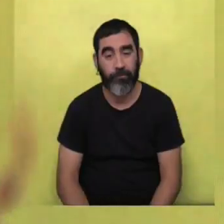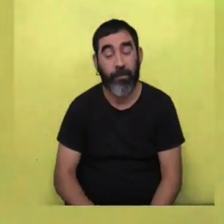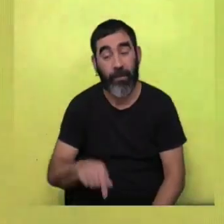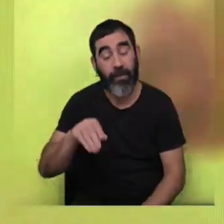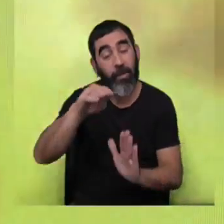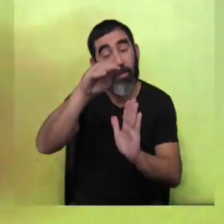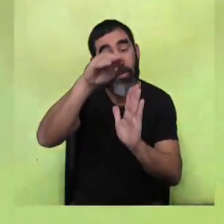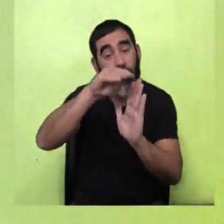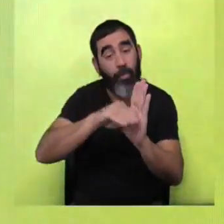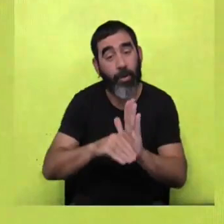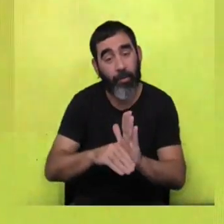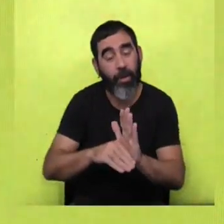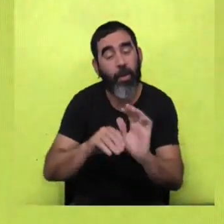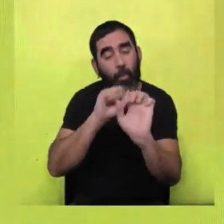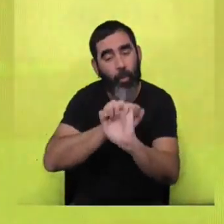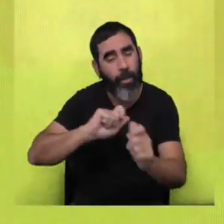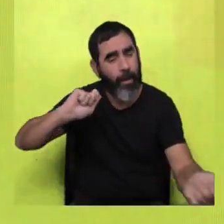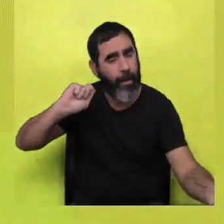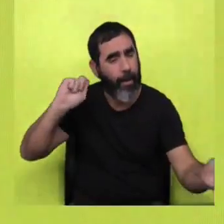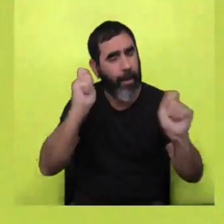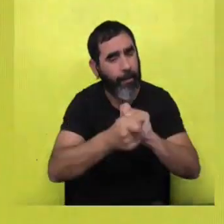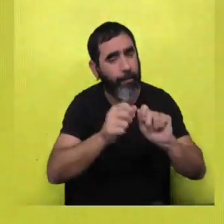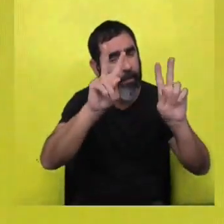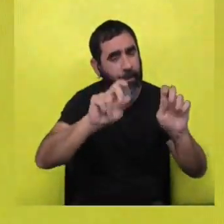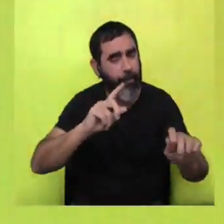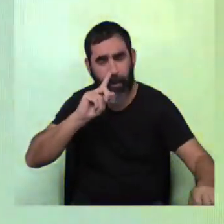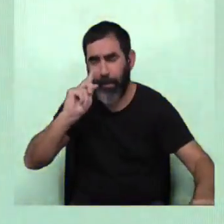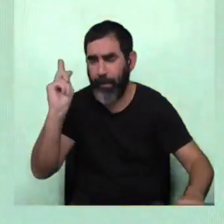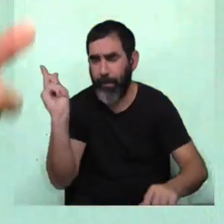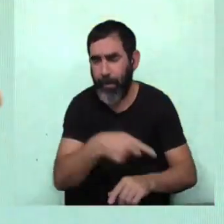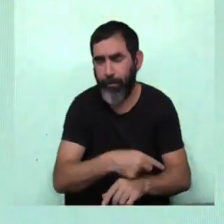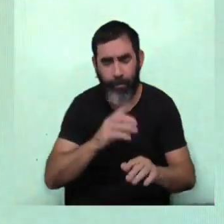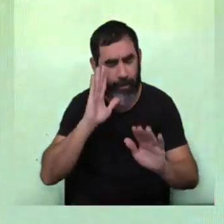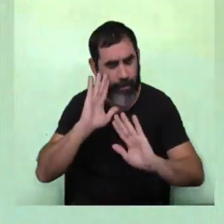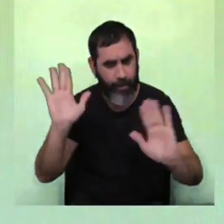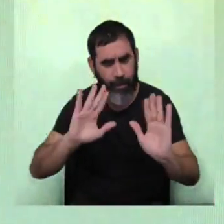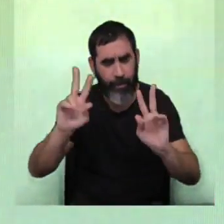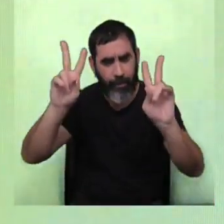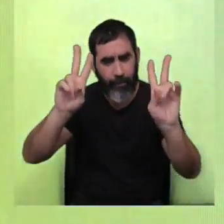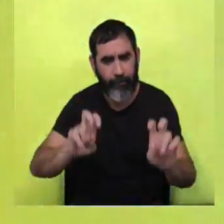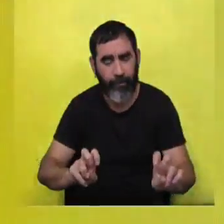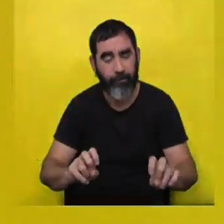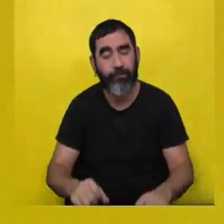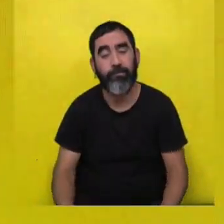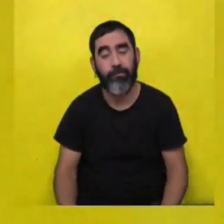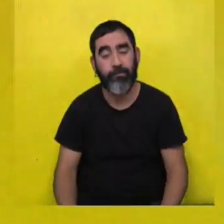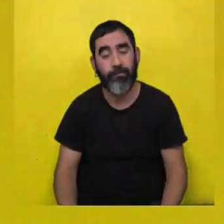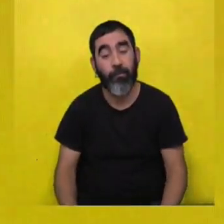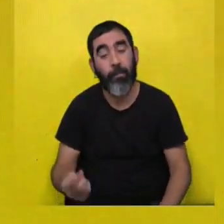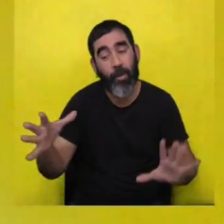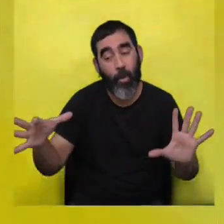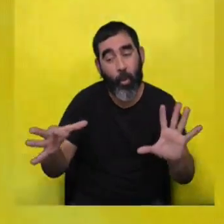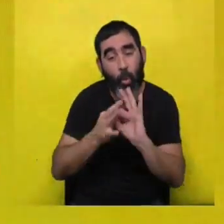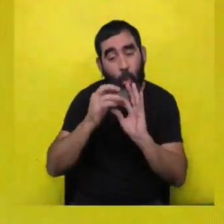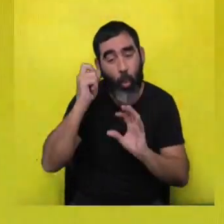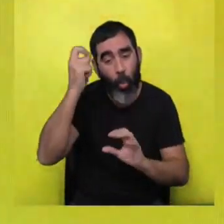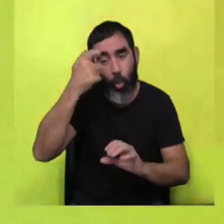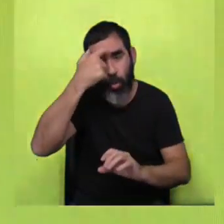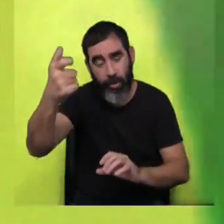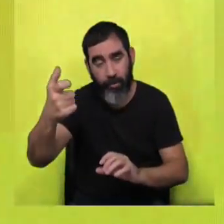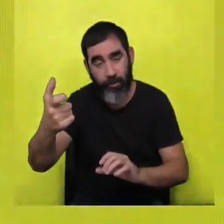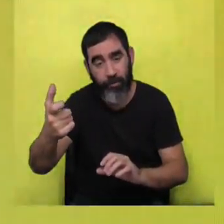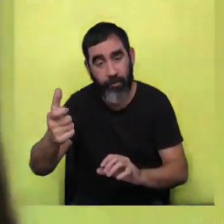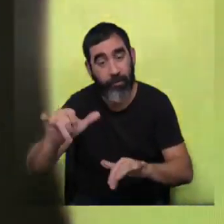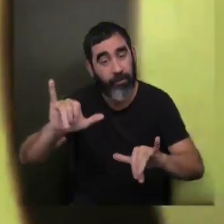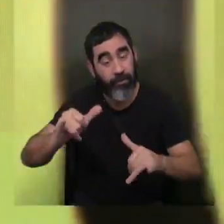programa tenemos la capacidad de pasar de un tema a otro muy distantes entre sí a priori, pero uniéndolos a través del conocimiento de la ciencia. Y